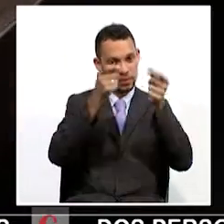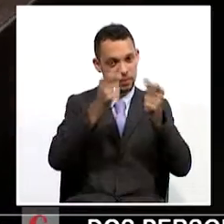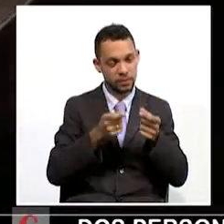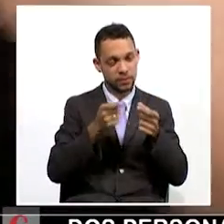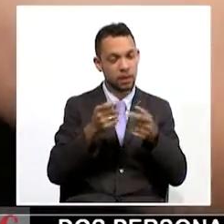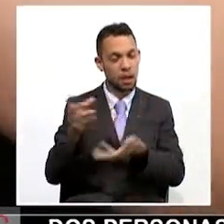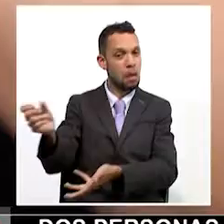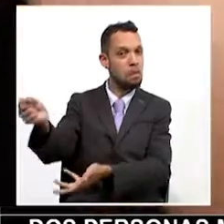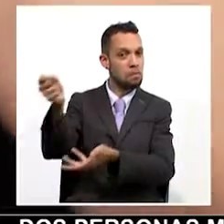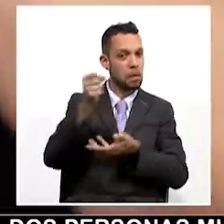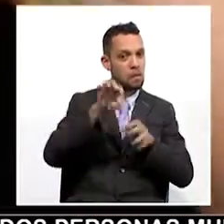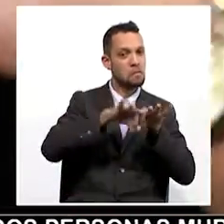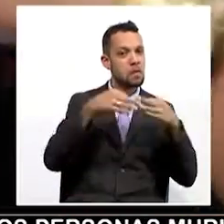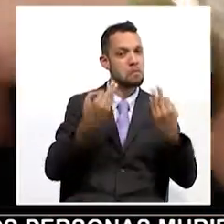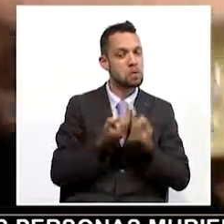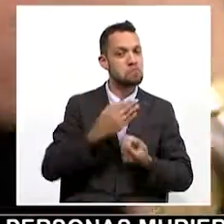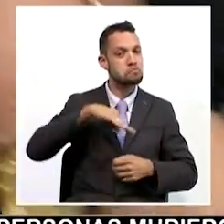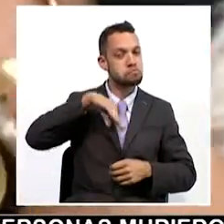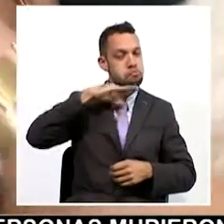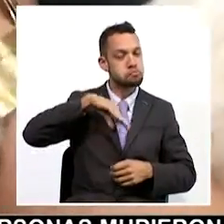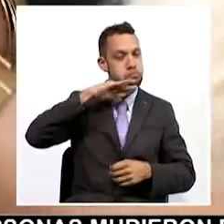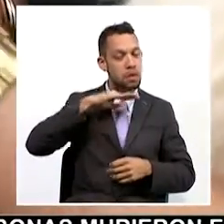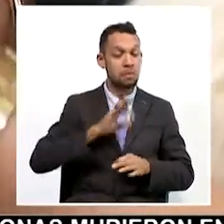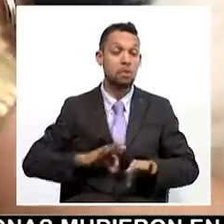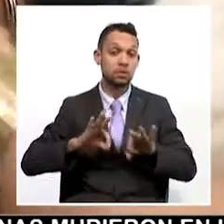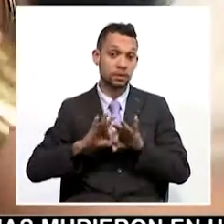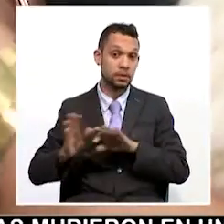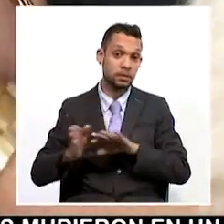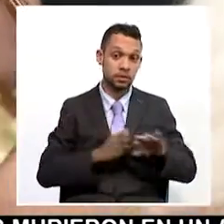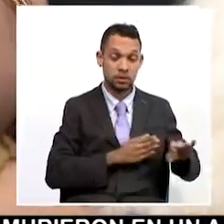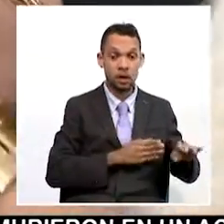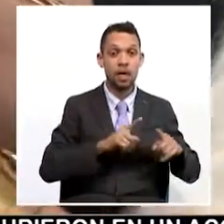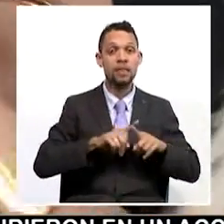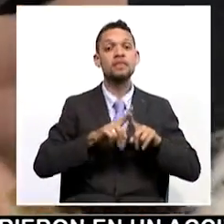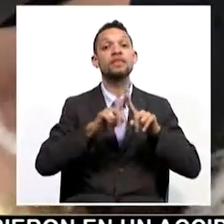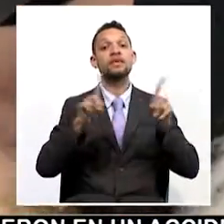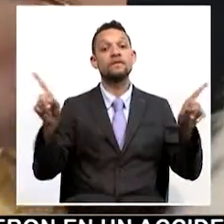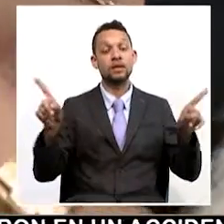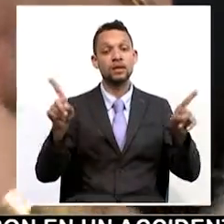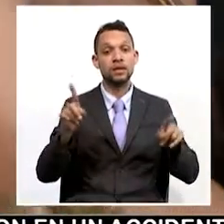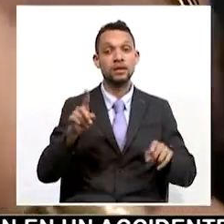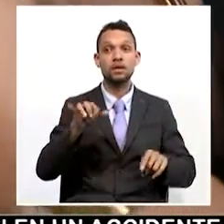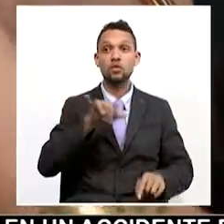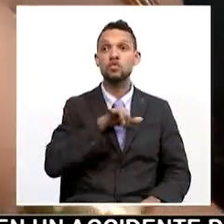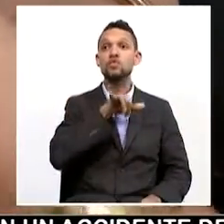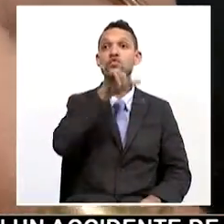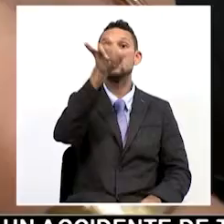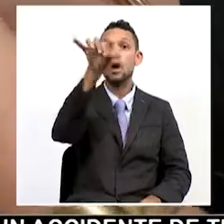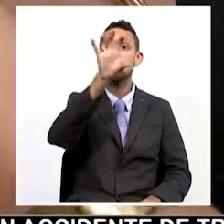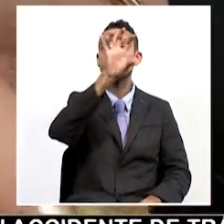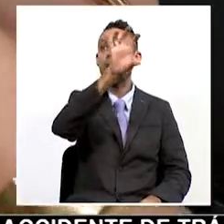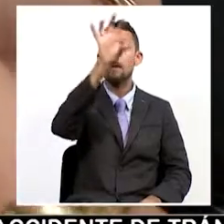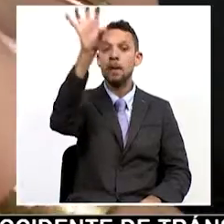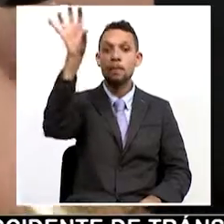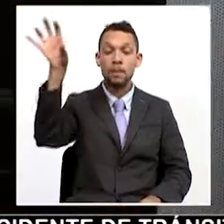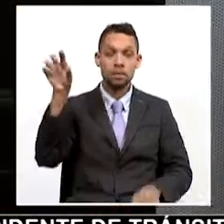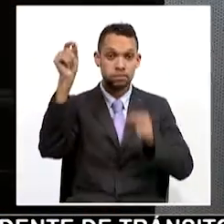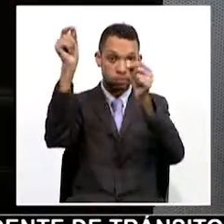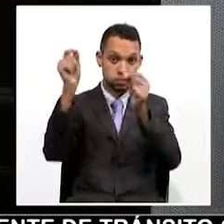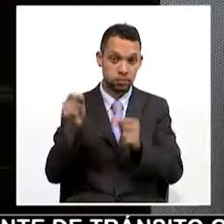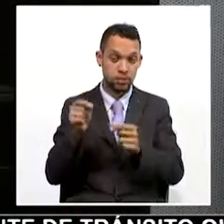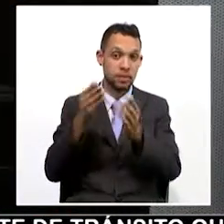de ingresos para quienes reciben remesas. Sin embargo, no ocurre lo mismo para quienes viajan a otros países en donde se maneja esta